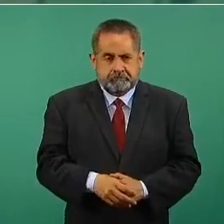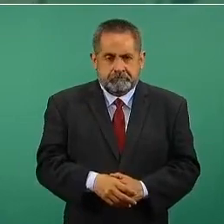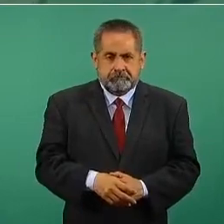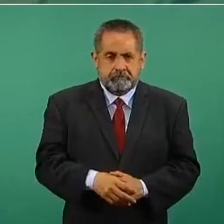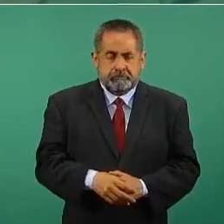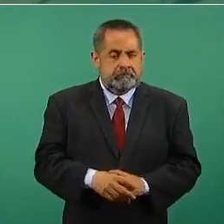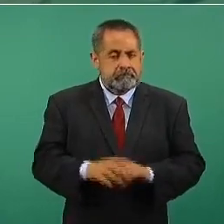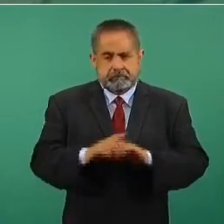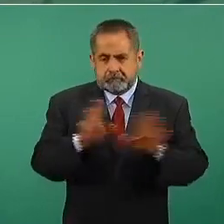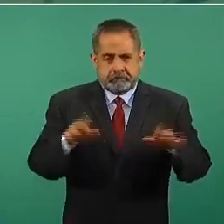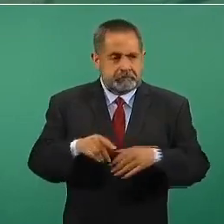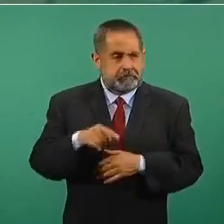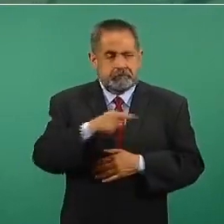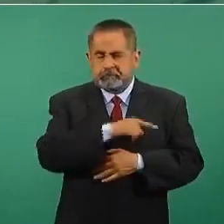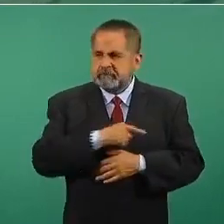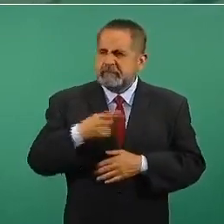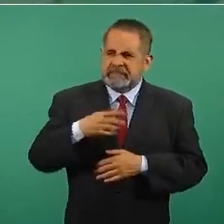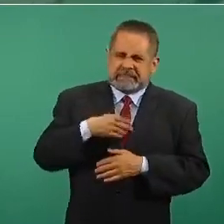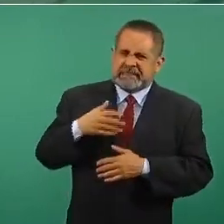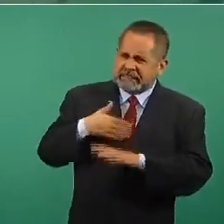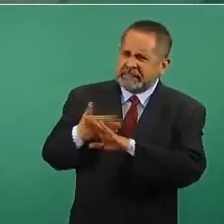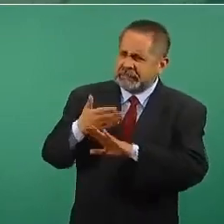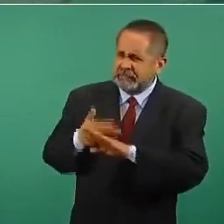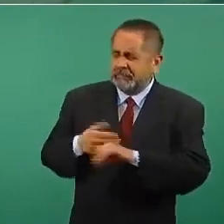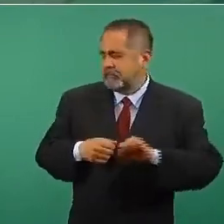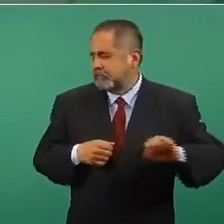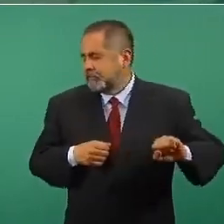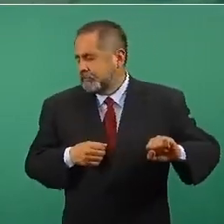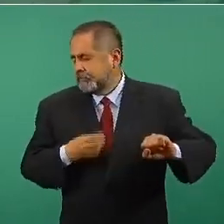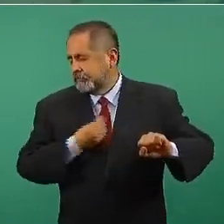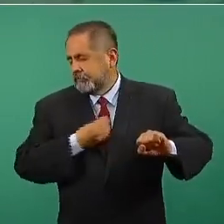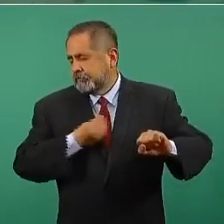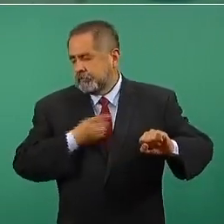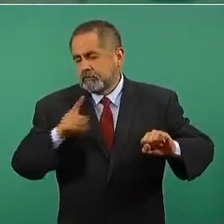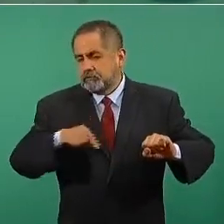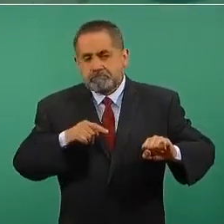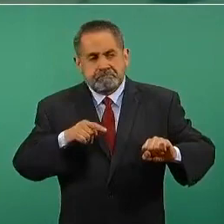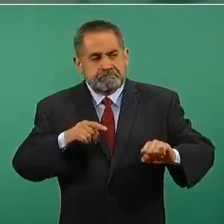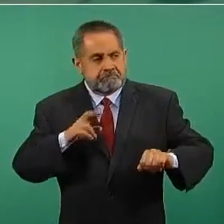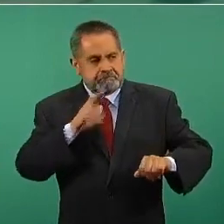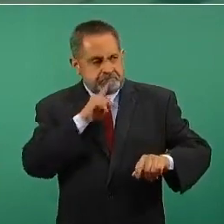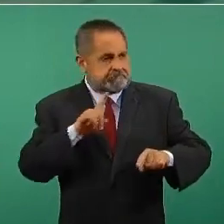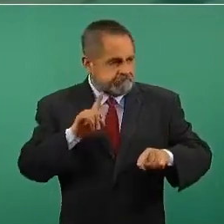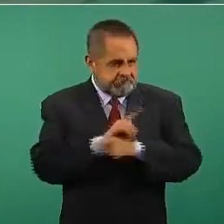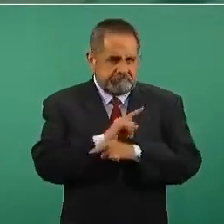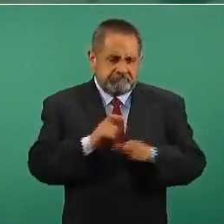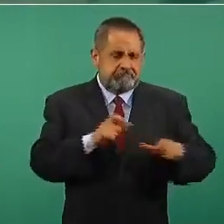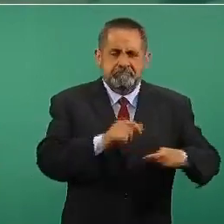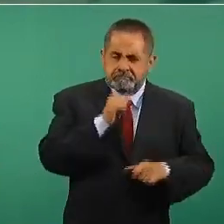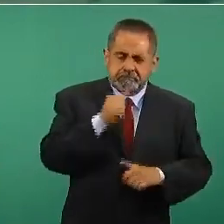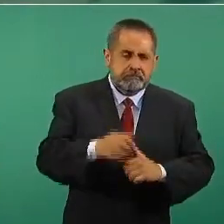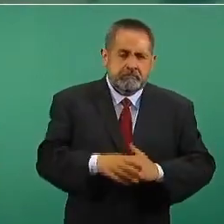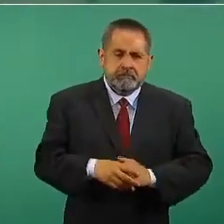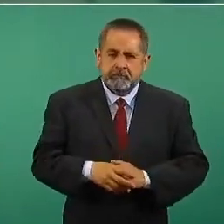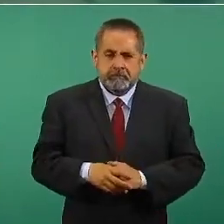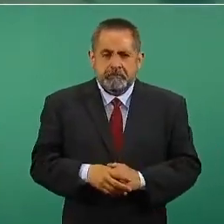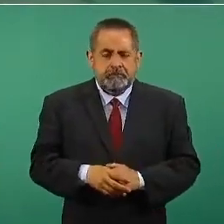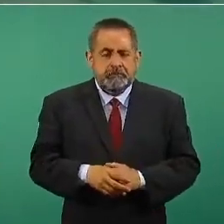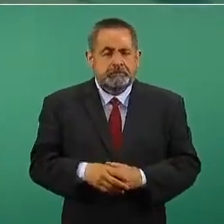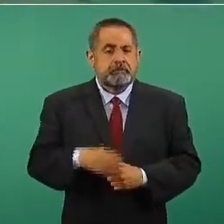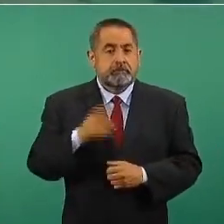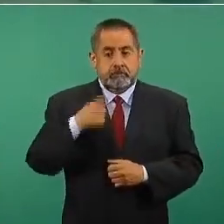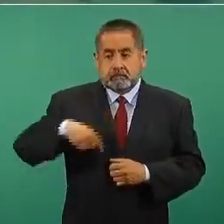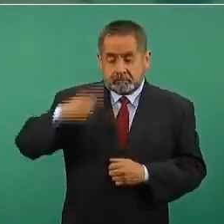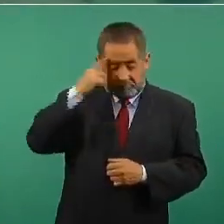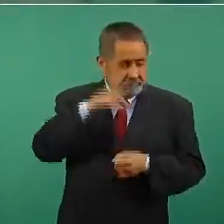Se van a quedar con las ganas los conservadores, autoritarios, pensando de que vamos